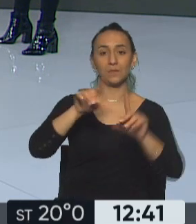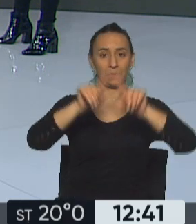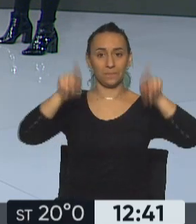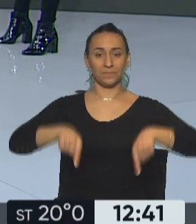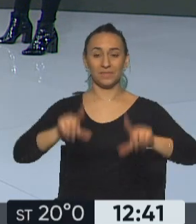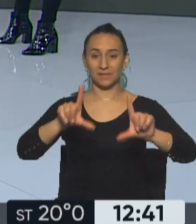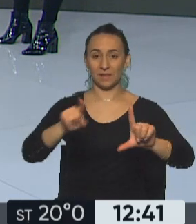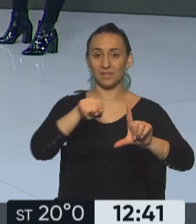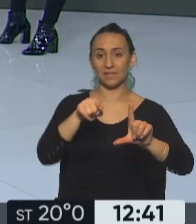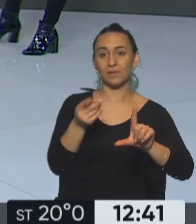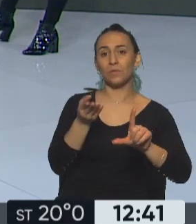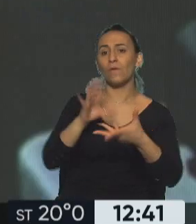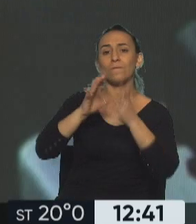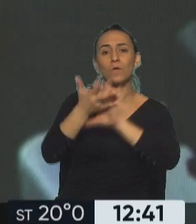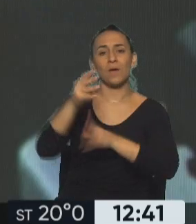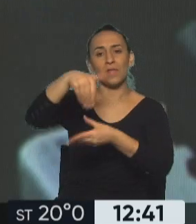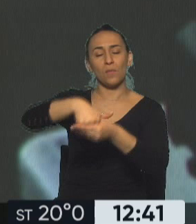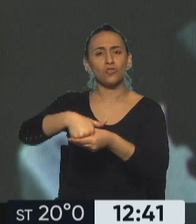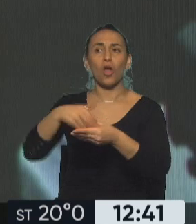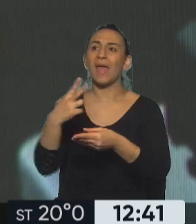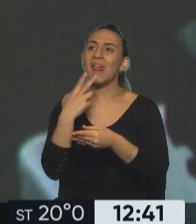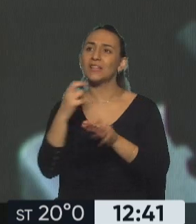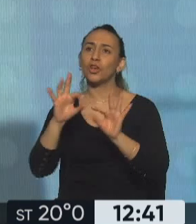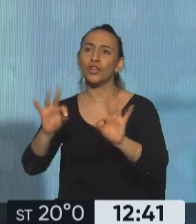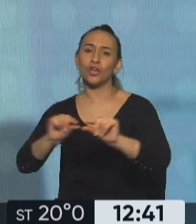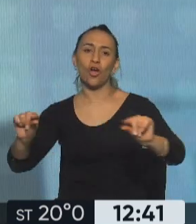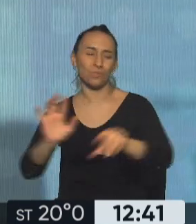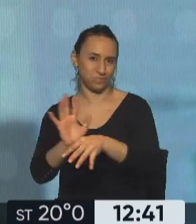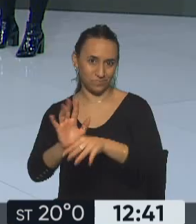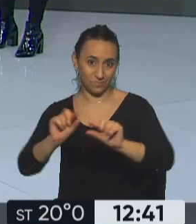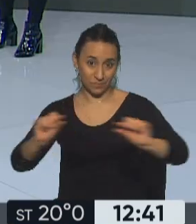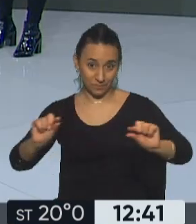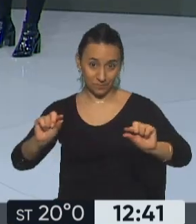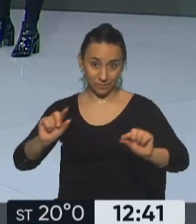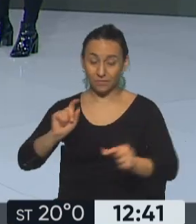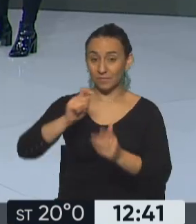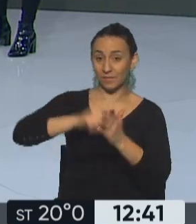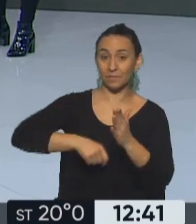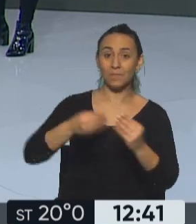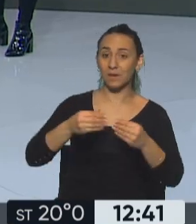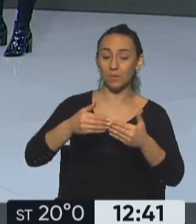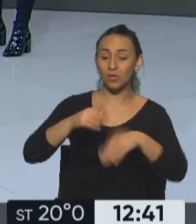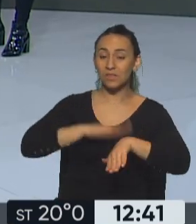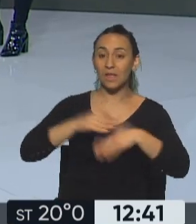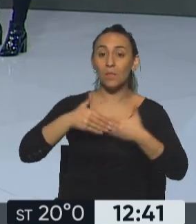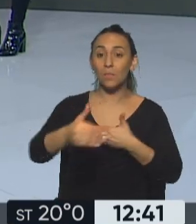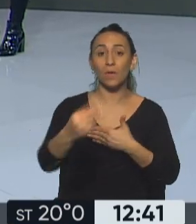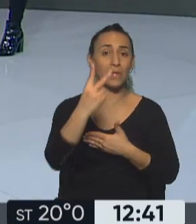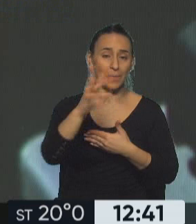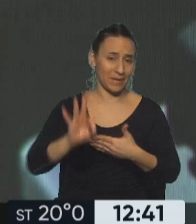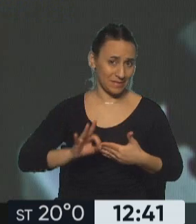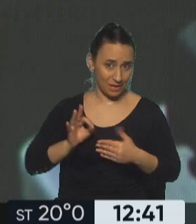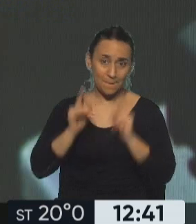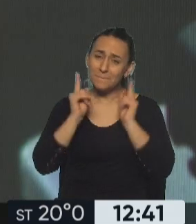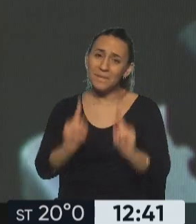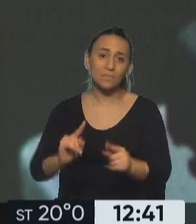disposición y método de voto electrónico. Por el plazo de 20 años, allí está, ¿eh? Listo. Al final. Es la Bien. misma máquina, la